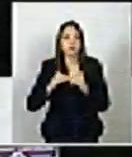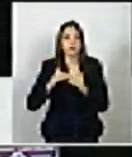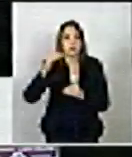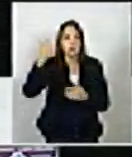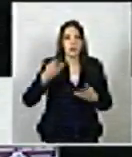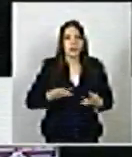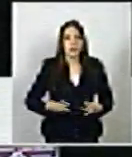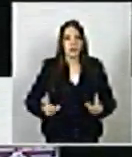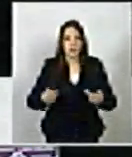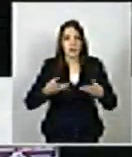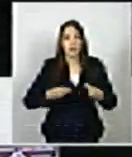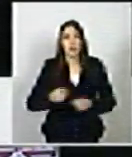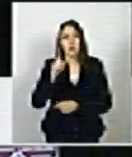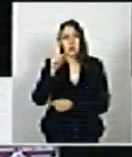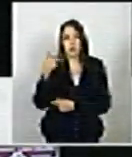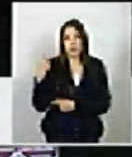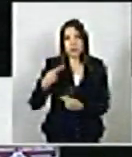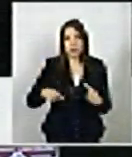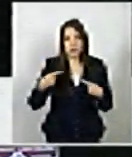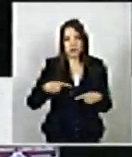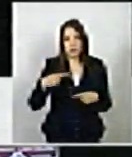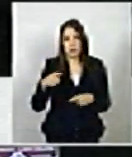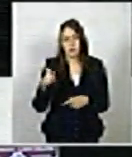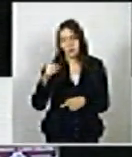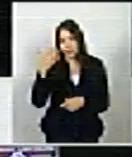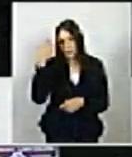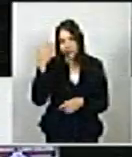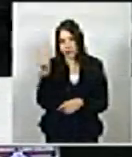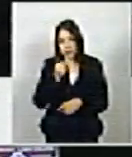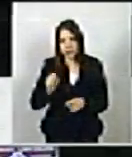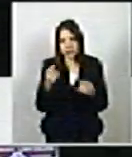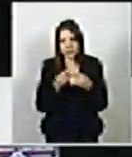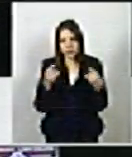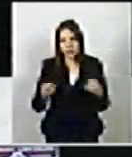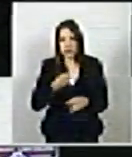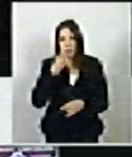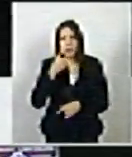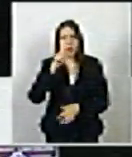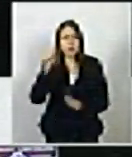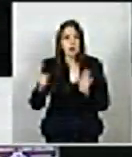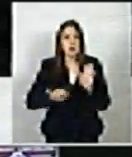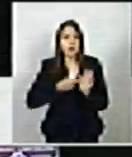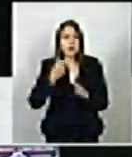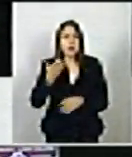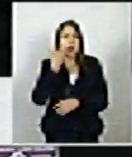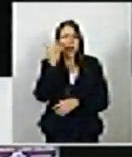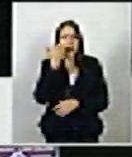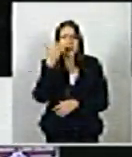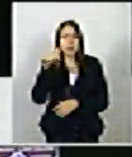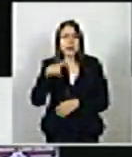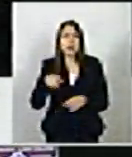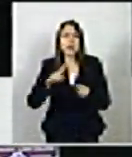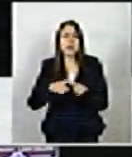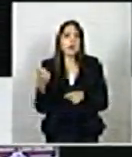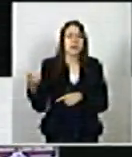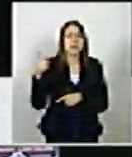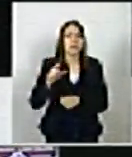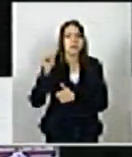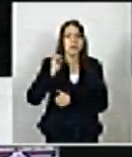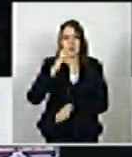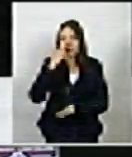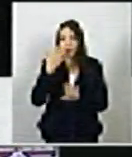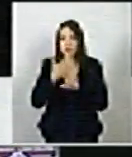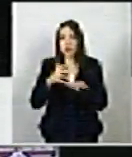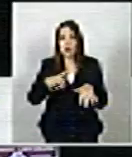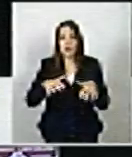historiador krauze que ha dicho que la presidencia imperial yo le digo una vez aquí lo que hay ver en este país es hacienda es